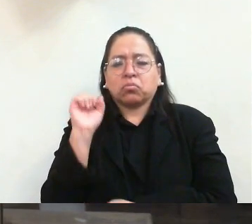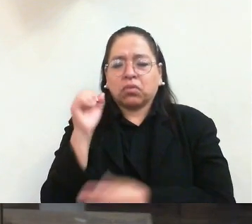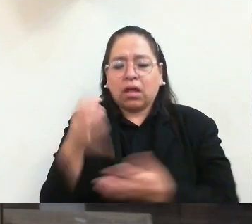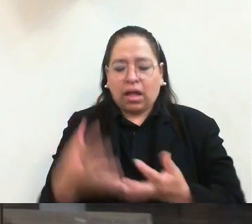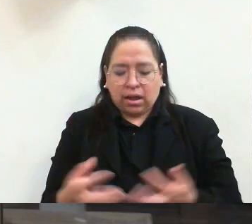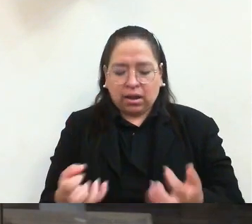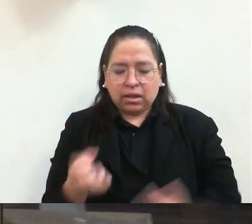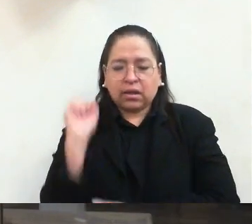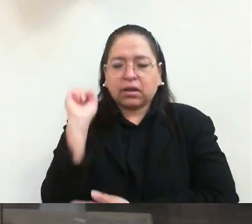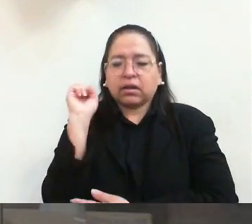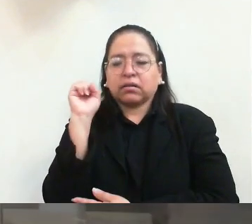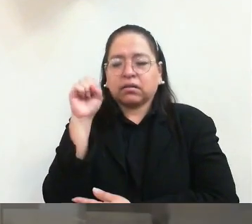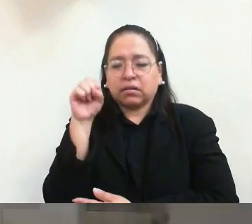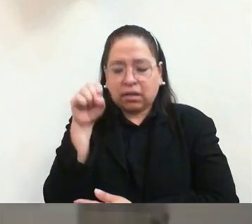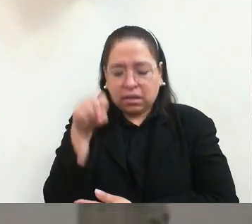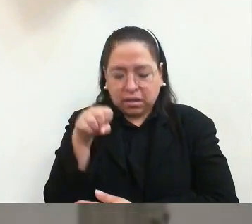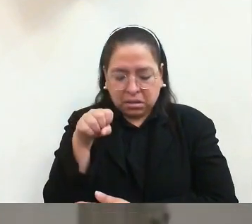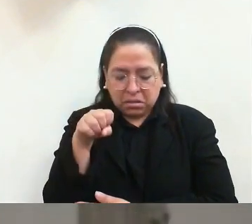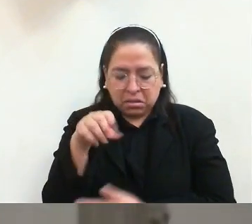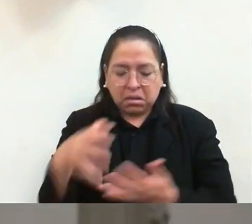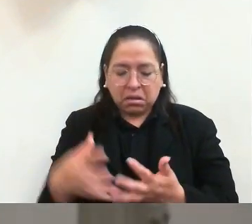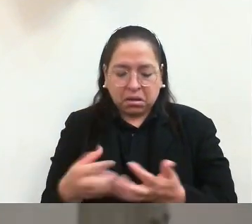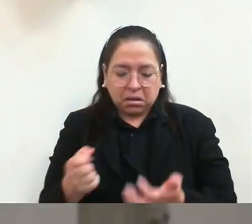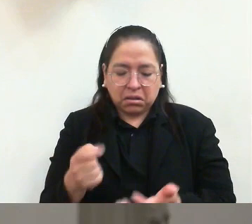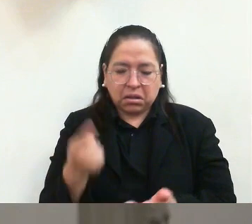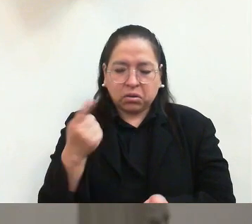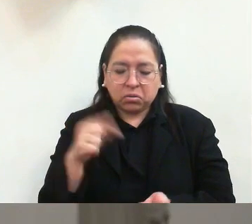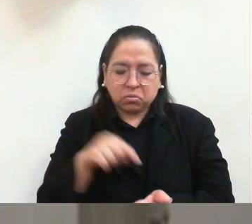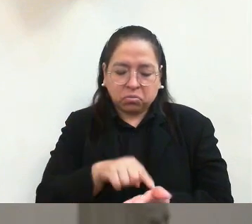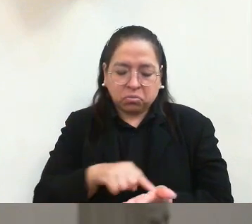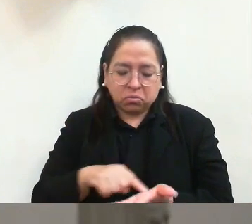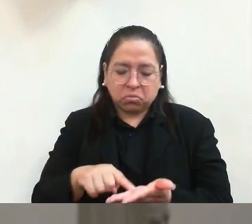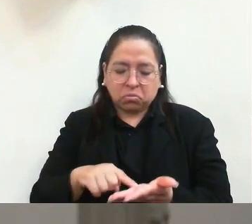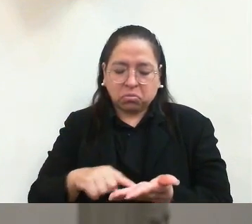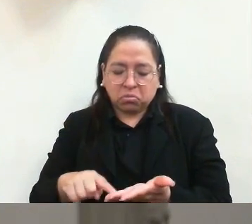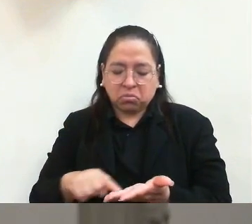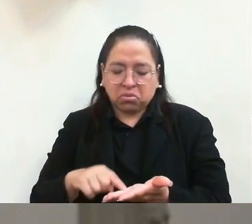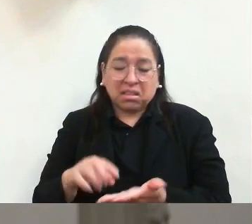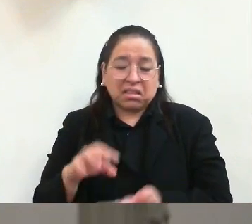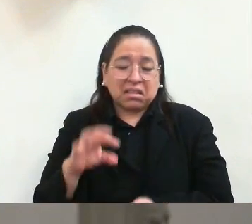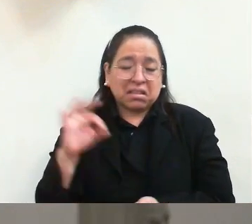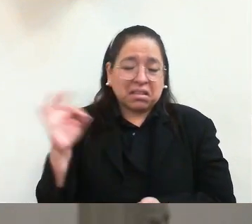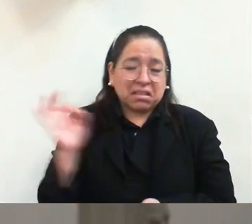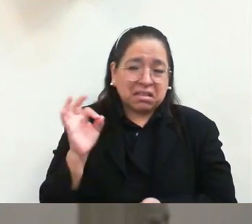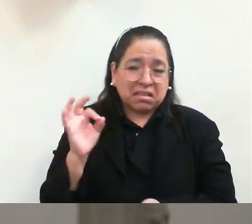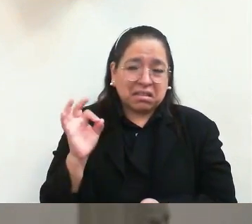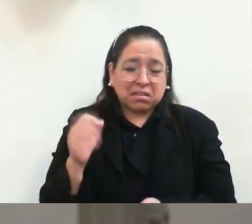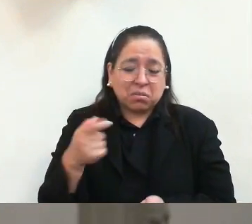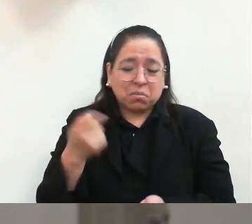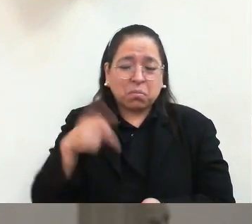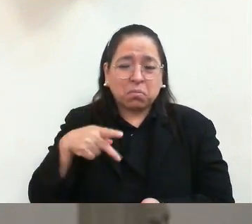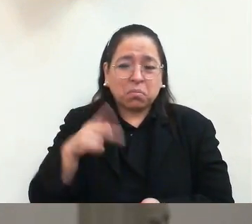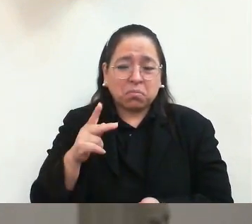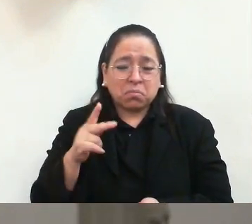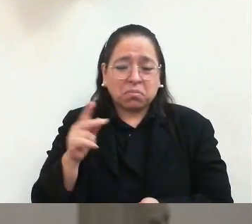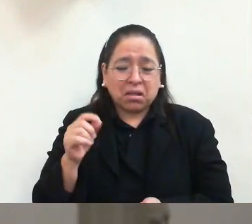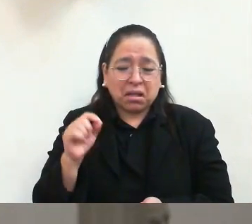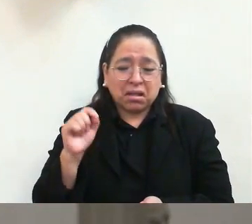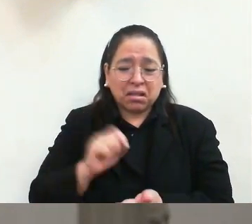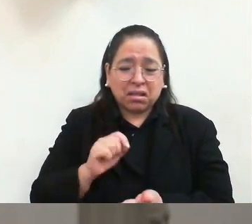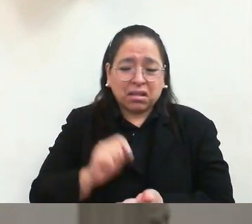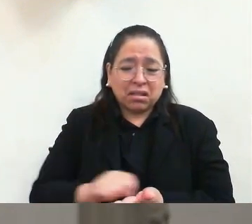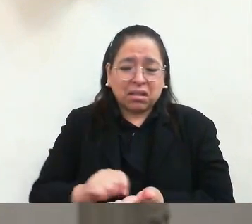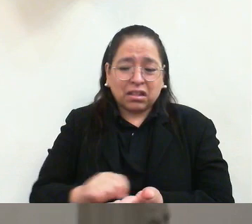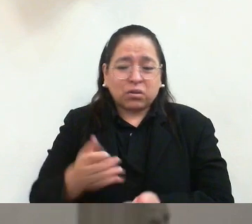puede ser que los nombres de todos nosotros pero lo importante es